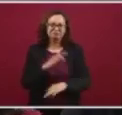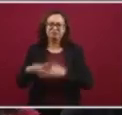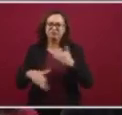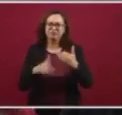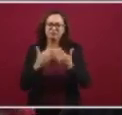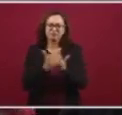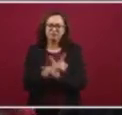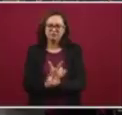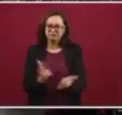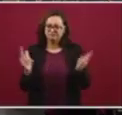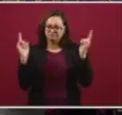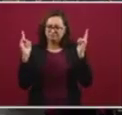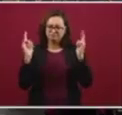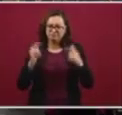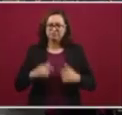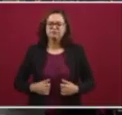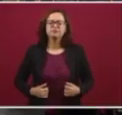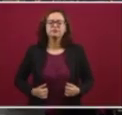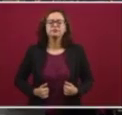¿Sí?